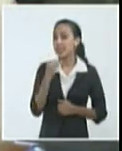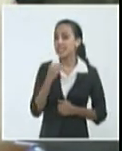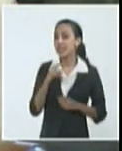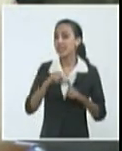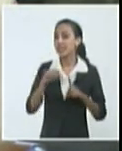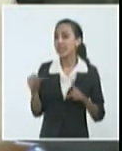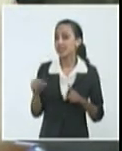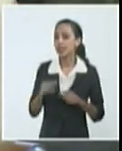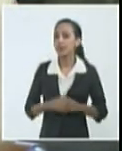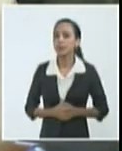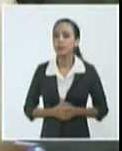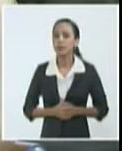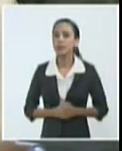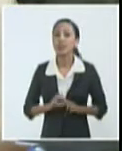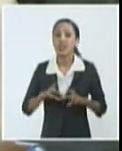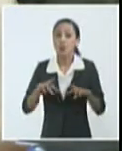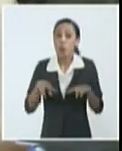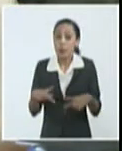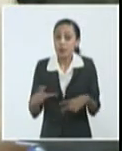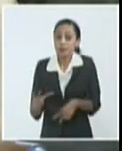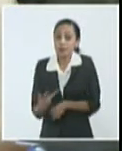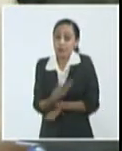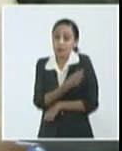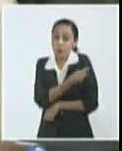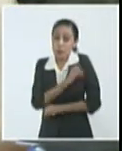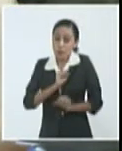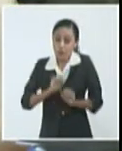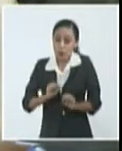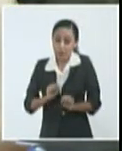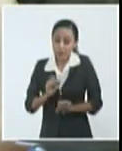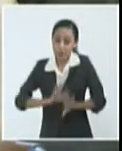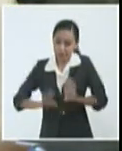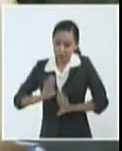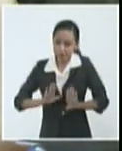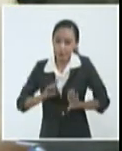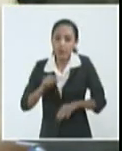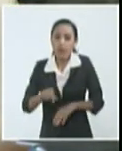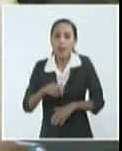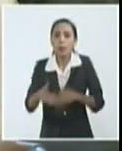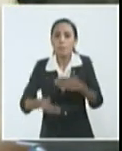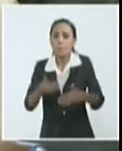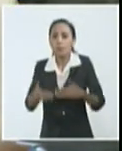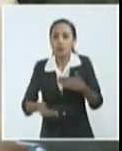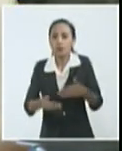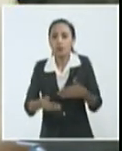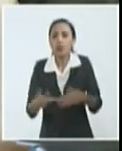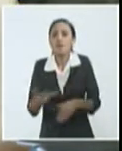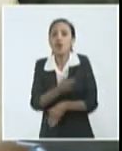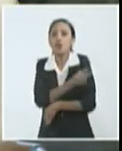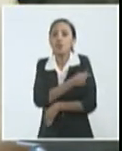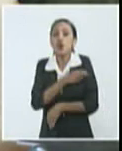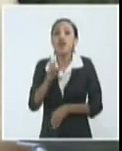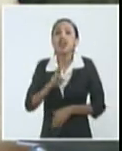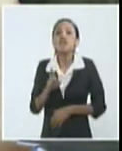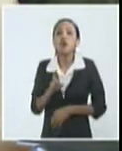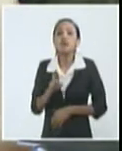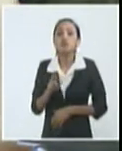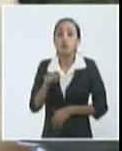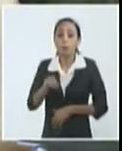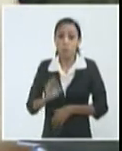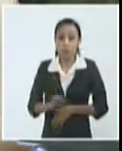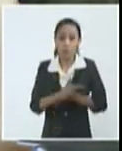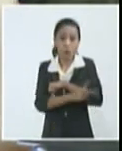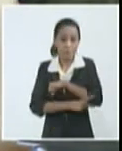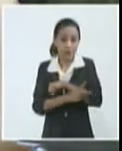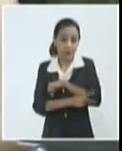refuerzo. Se comienza este proceso de vacunación de refuerzo en el país cuando todavía no